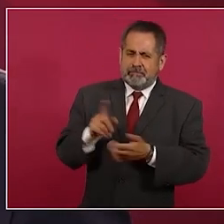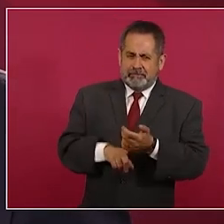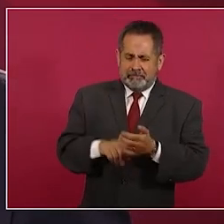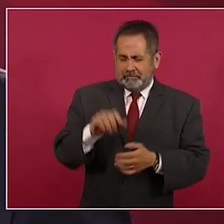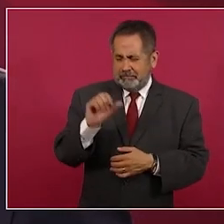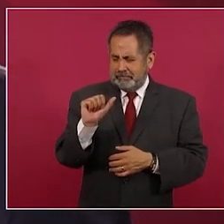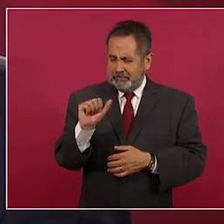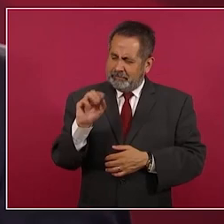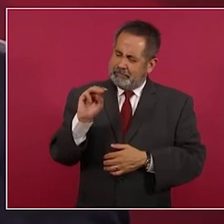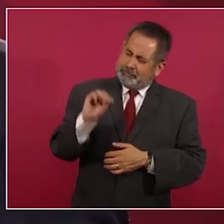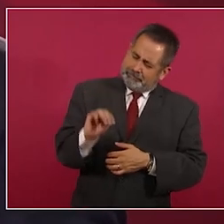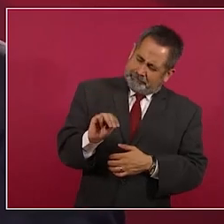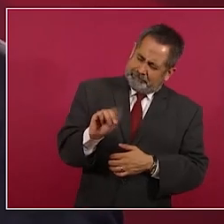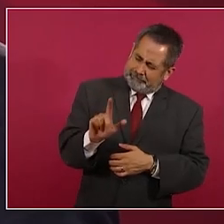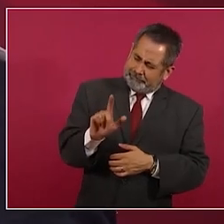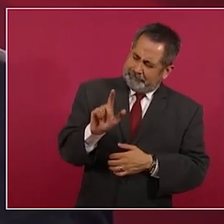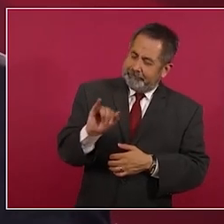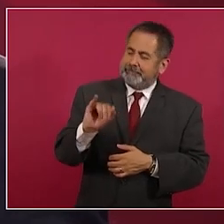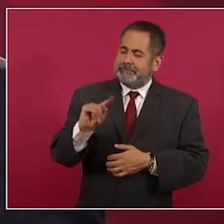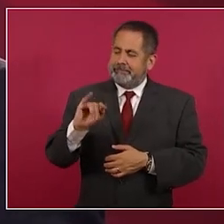amlitio.